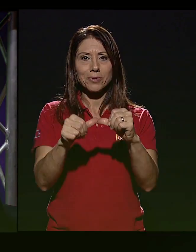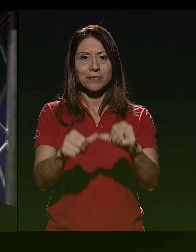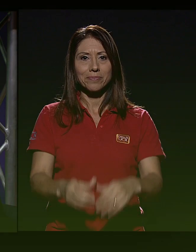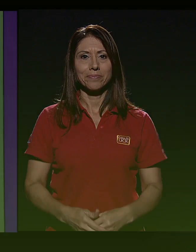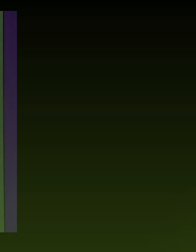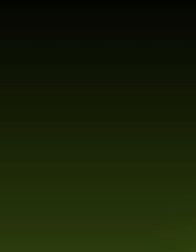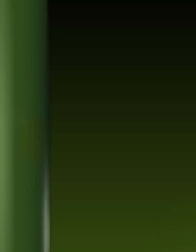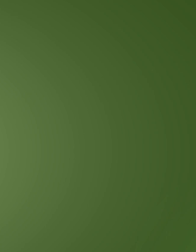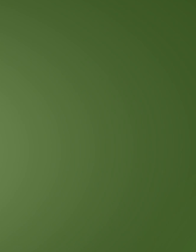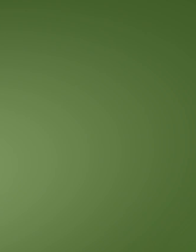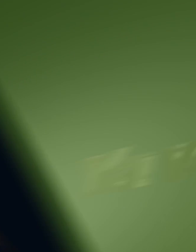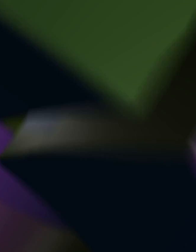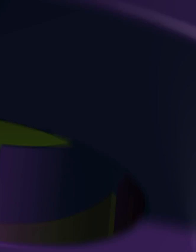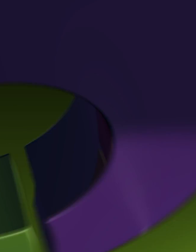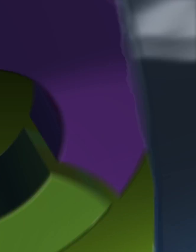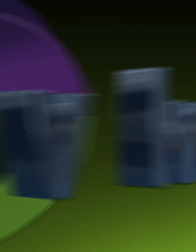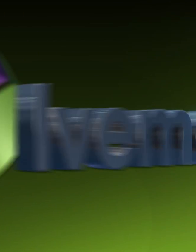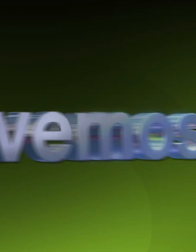regresamos.